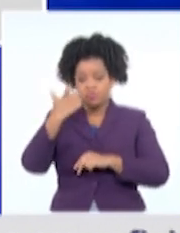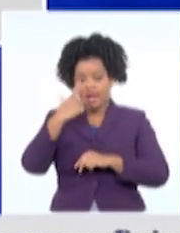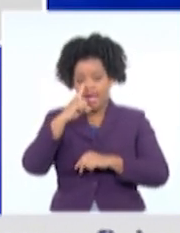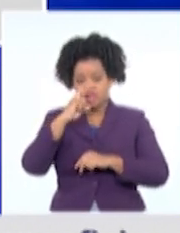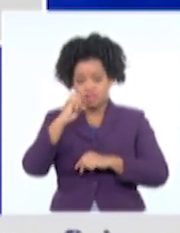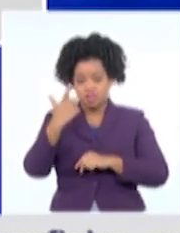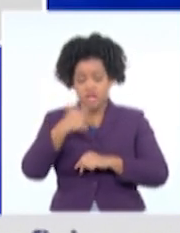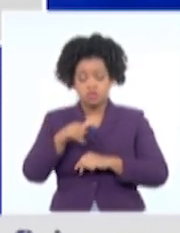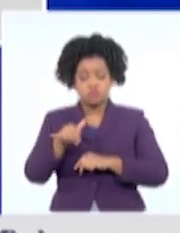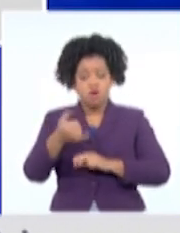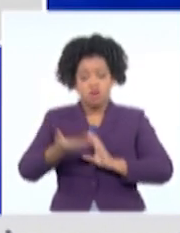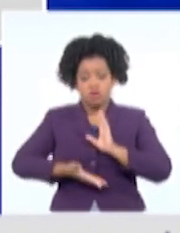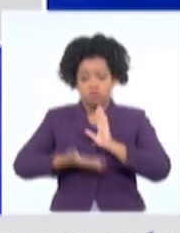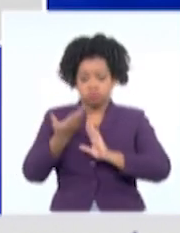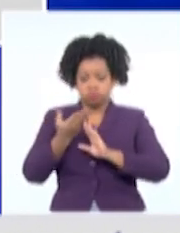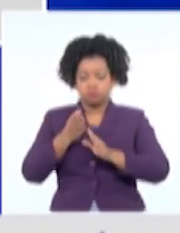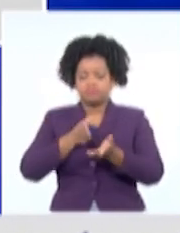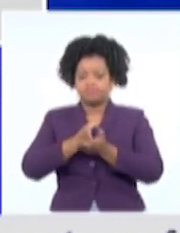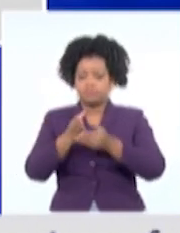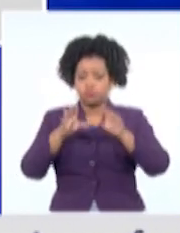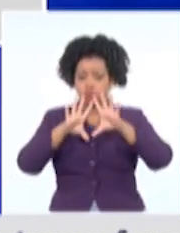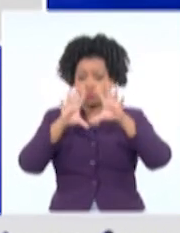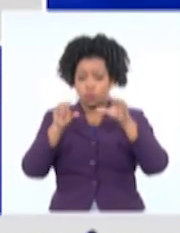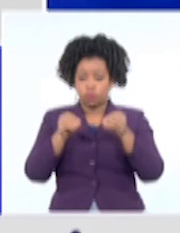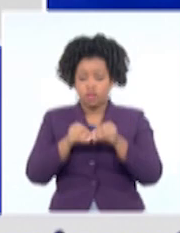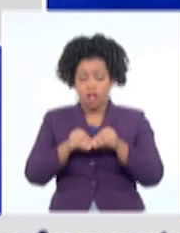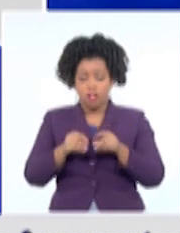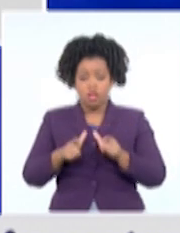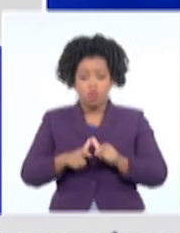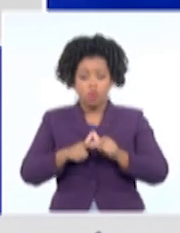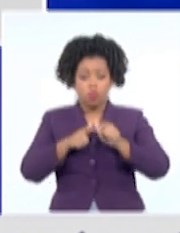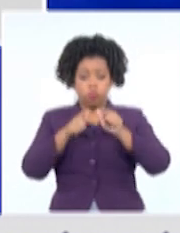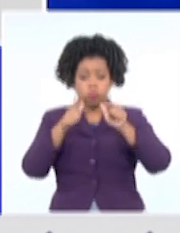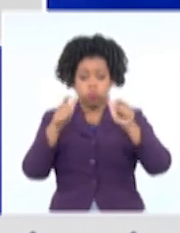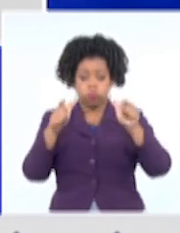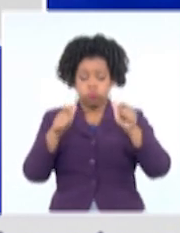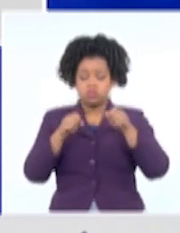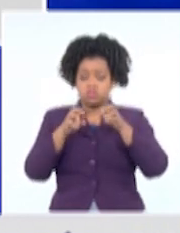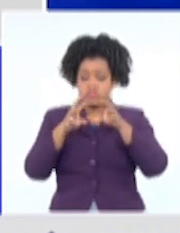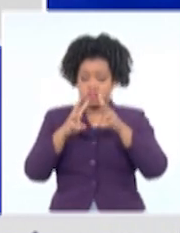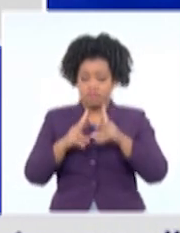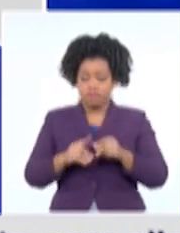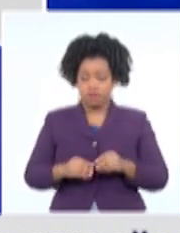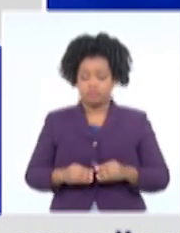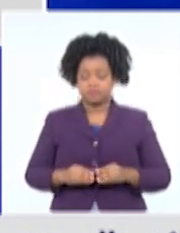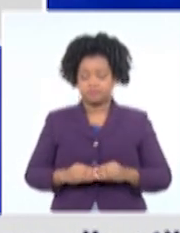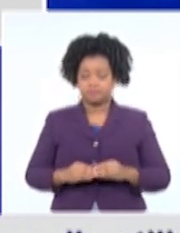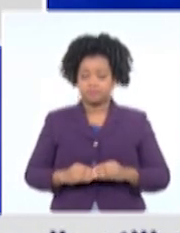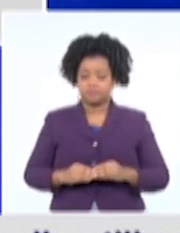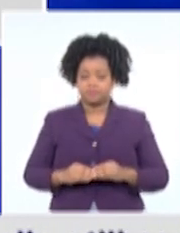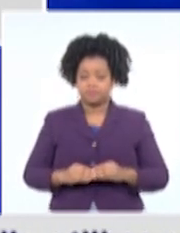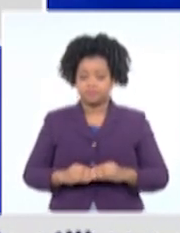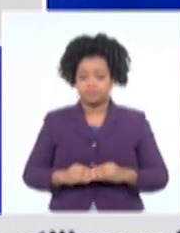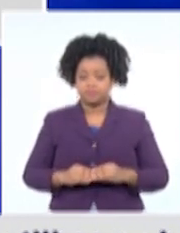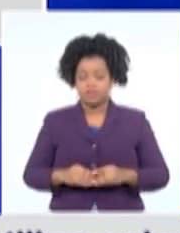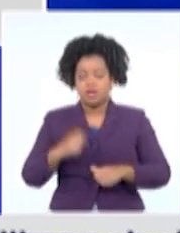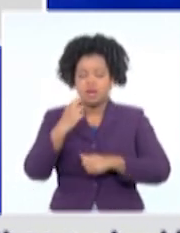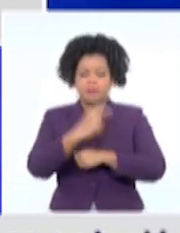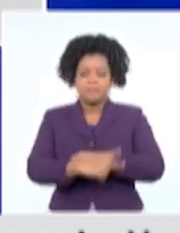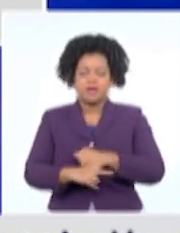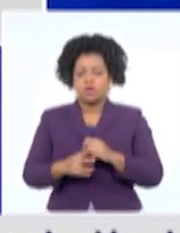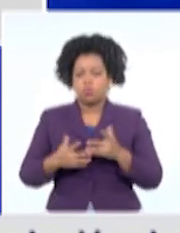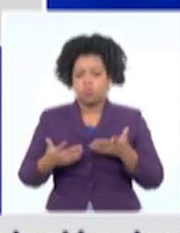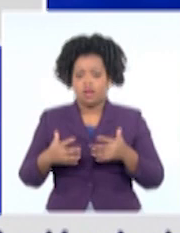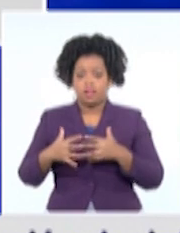acumulado, pues se mantienen con las mayores cifras de casos diagnosticados,